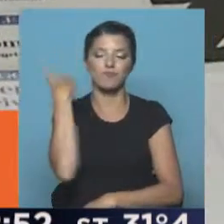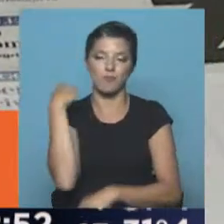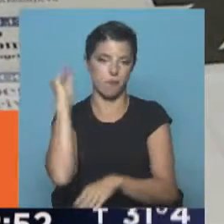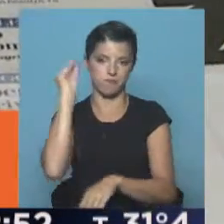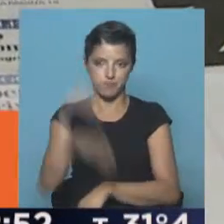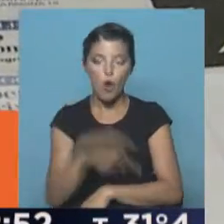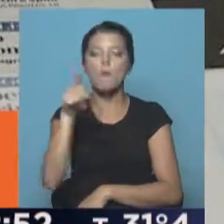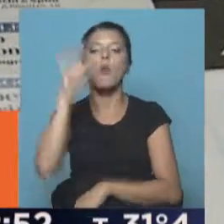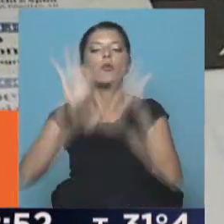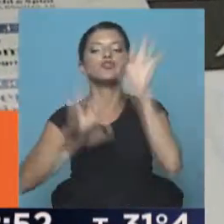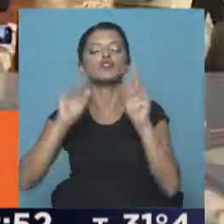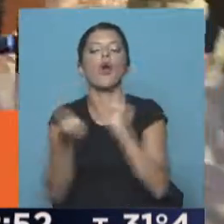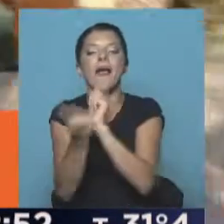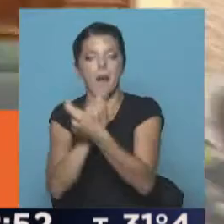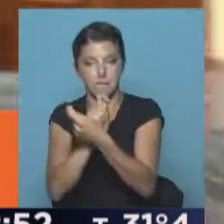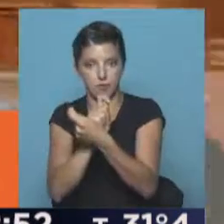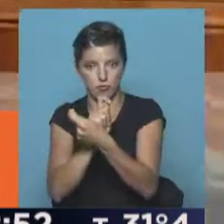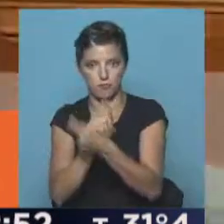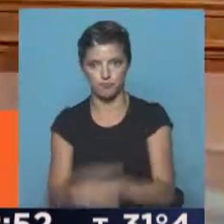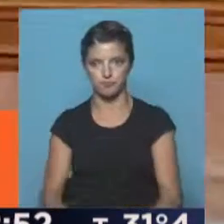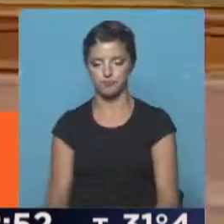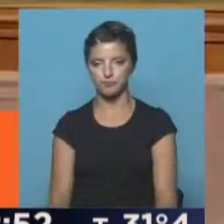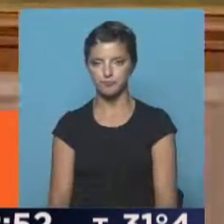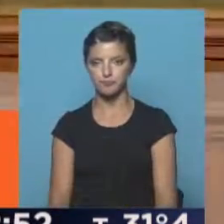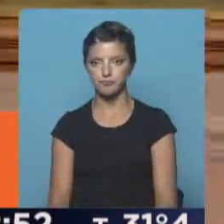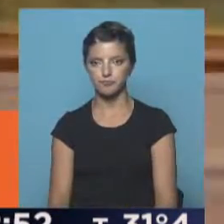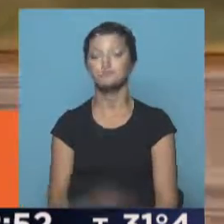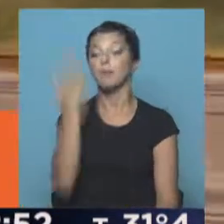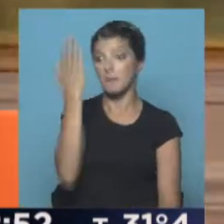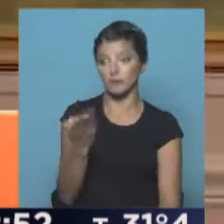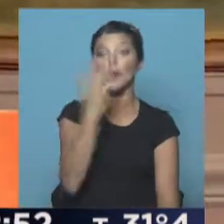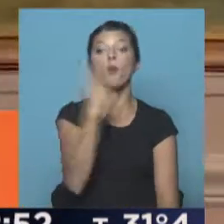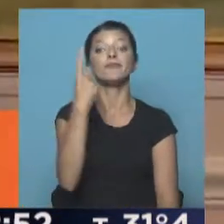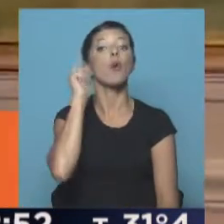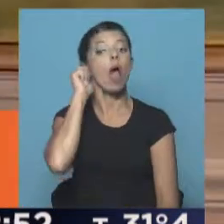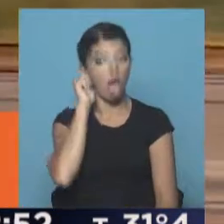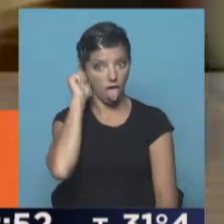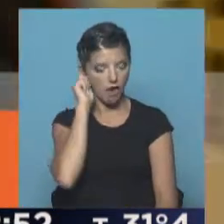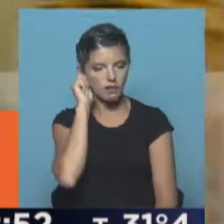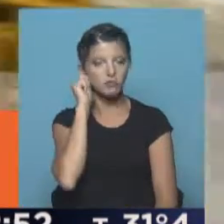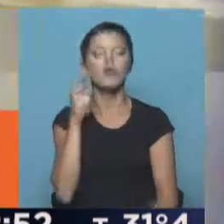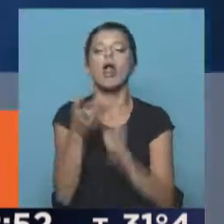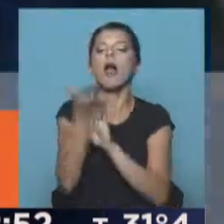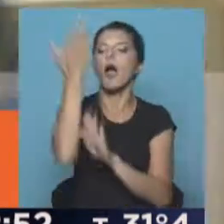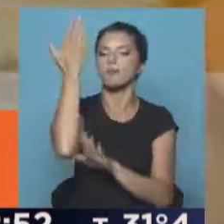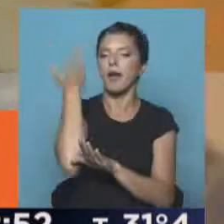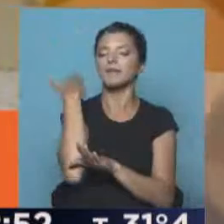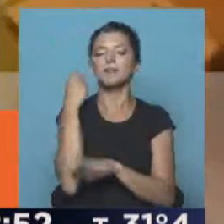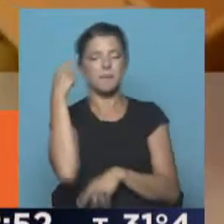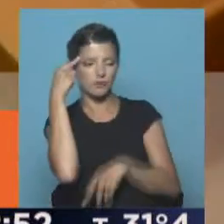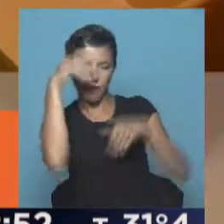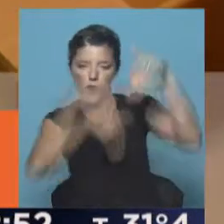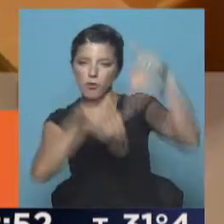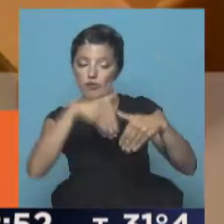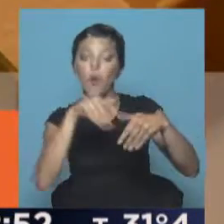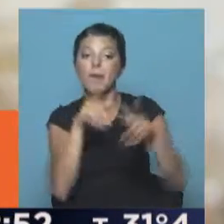de su proyecto reformista. Renzi, de 41 años, había atado su destino político al plebiscito con el que